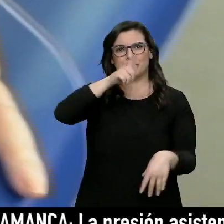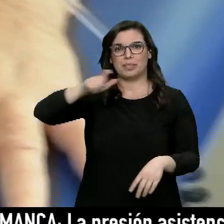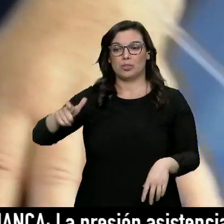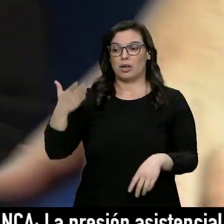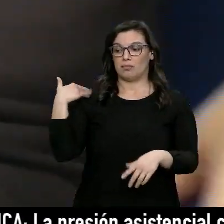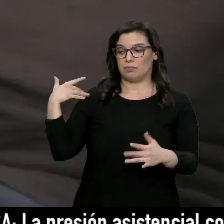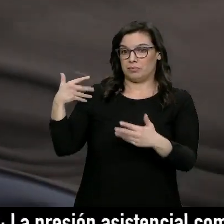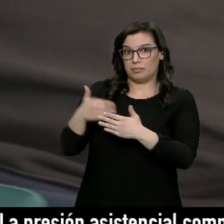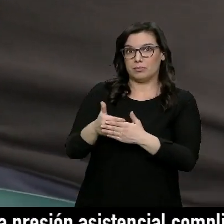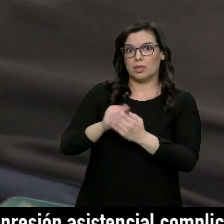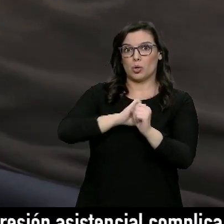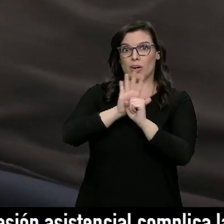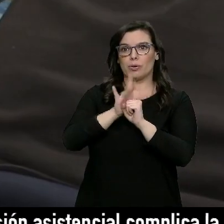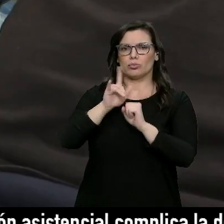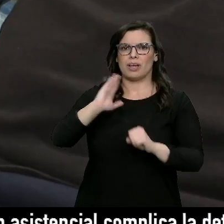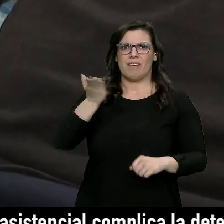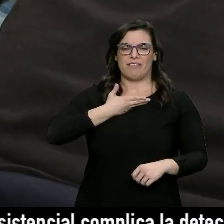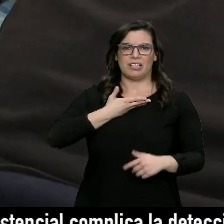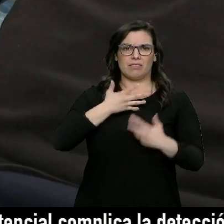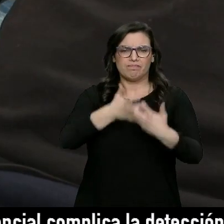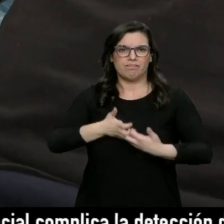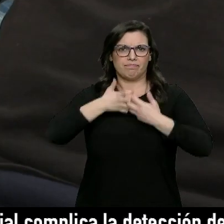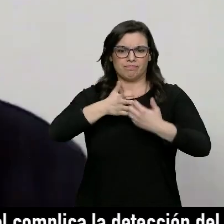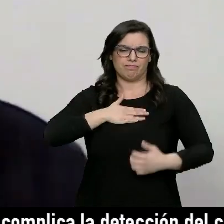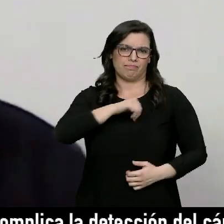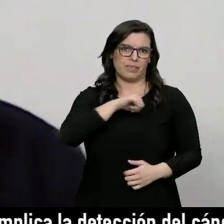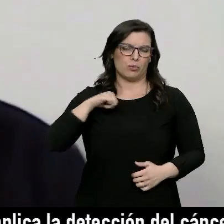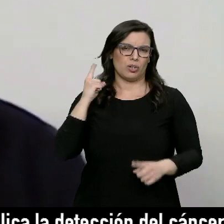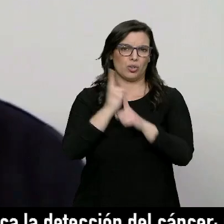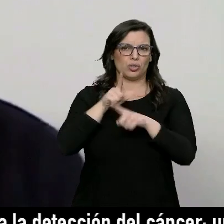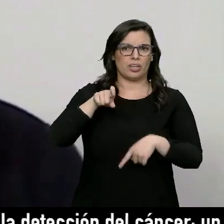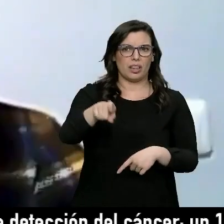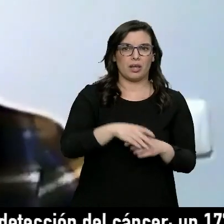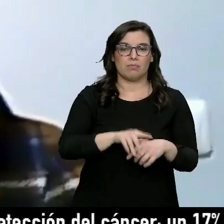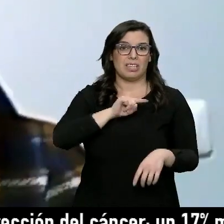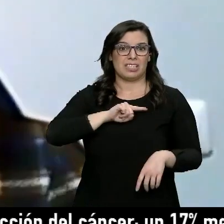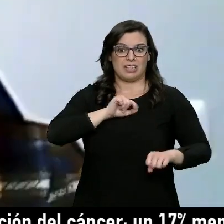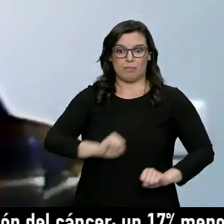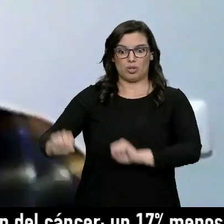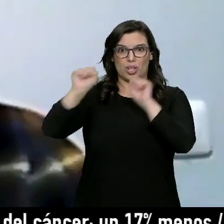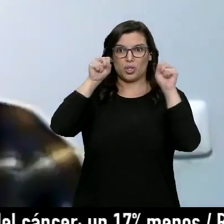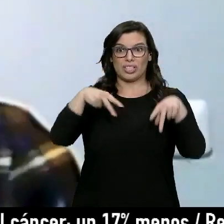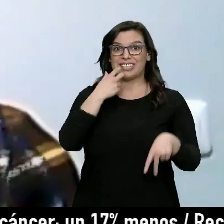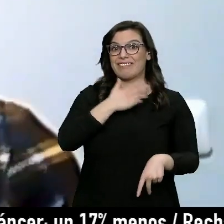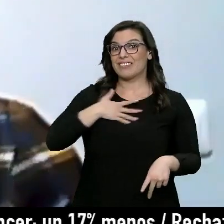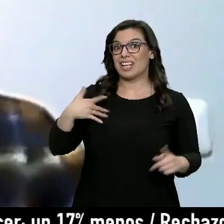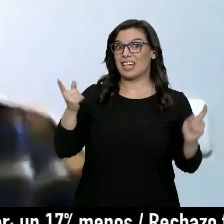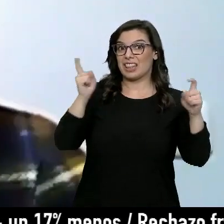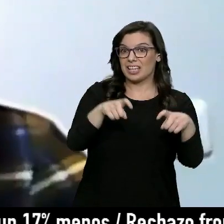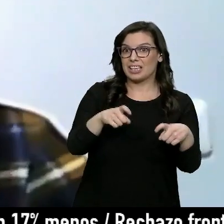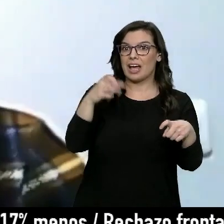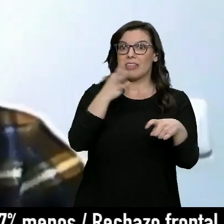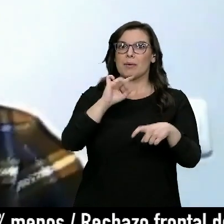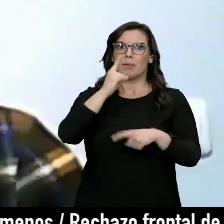pandemia han tenido que vivir su batalla particular contra el cáncer. Te ves desprotegido. Y tú, si quieres una cita, tienes que solicitar